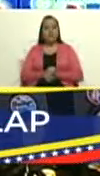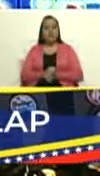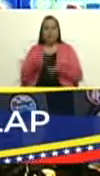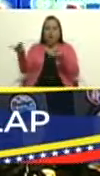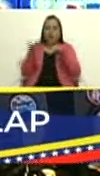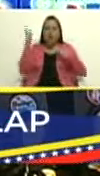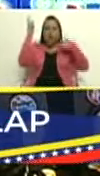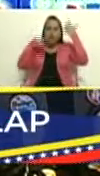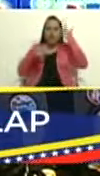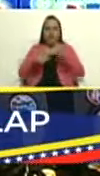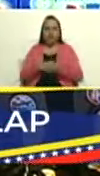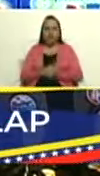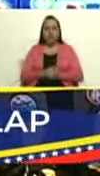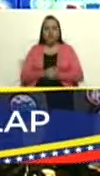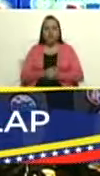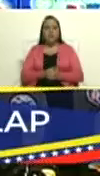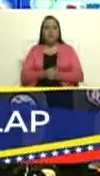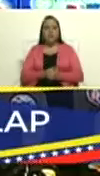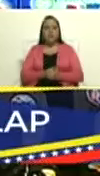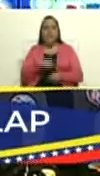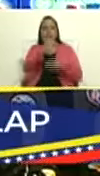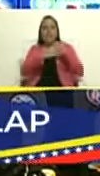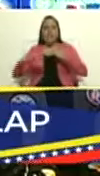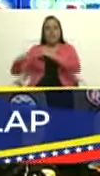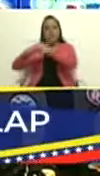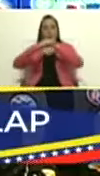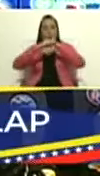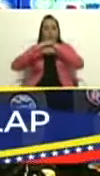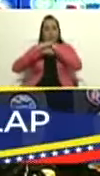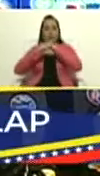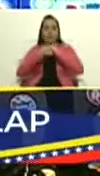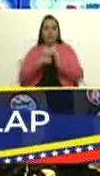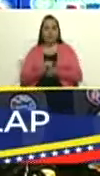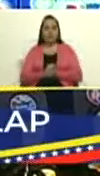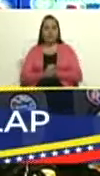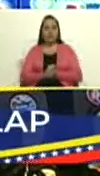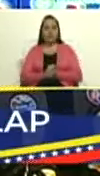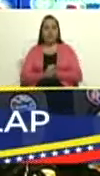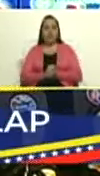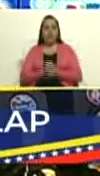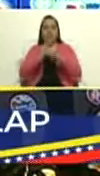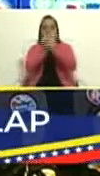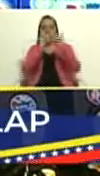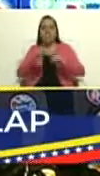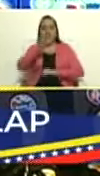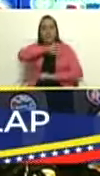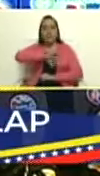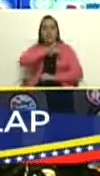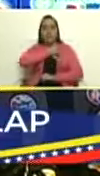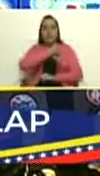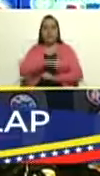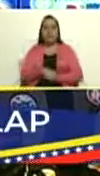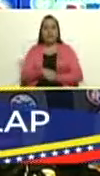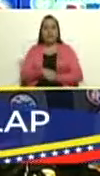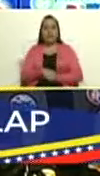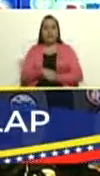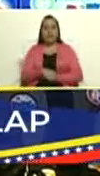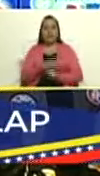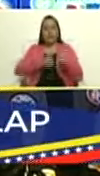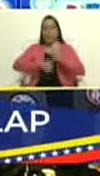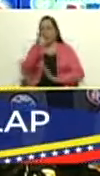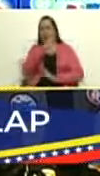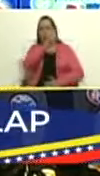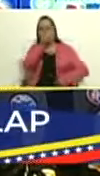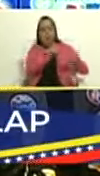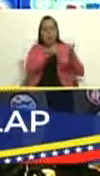Chávez, que es construir la igualdad, la felicidad social máxima para el